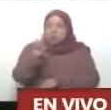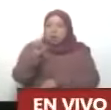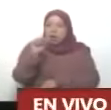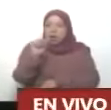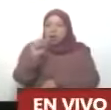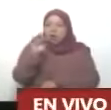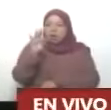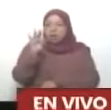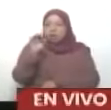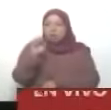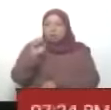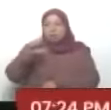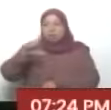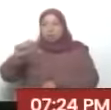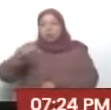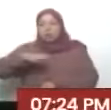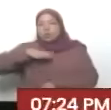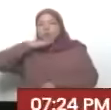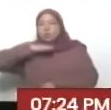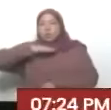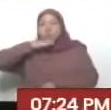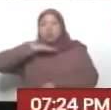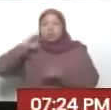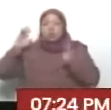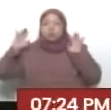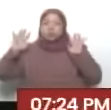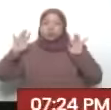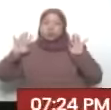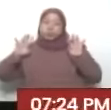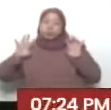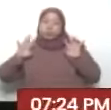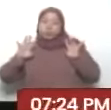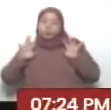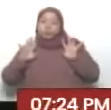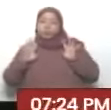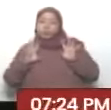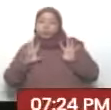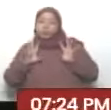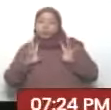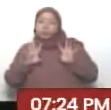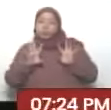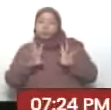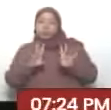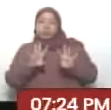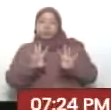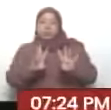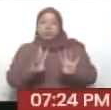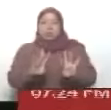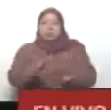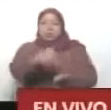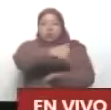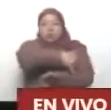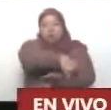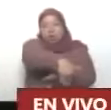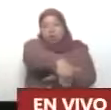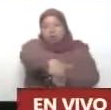avenida Rafael Urdaneta se llenó de punta a punta, desde la esquina de Torres Averoes, creo, donde